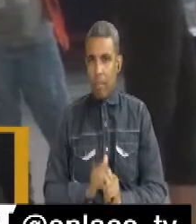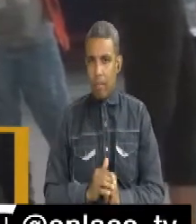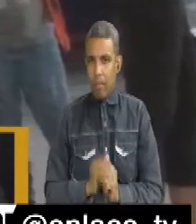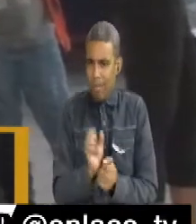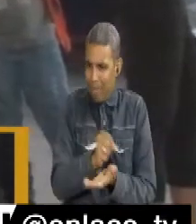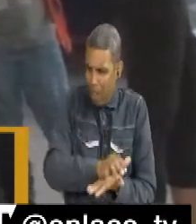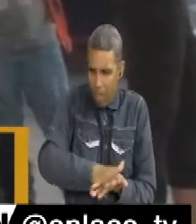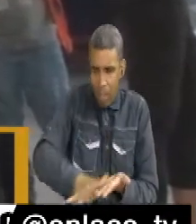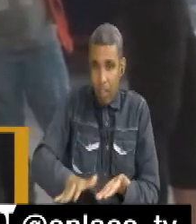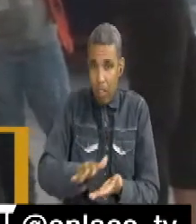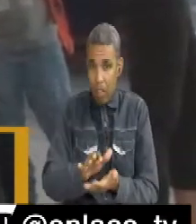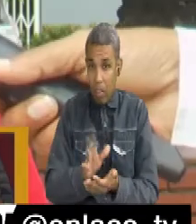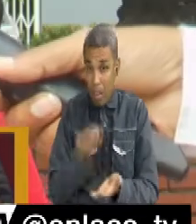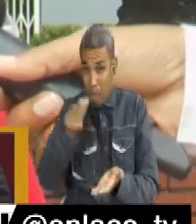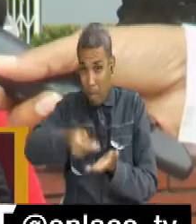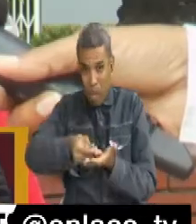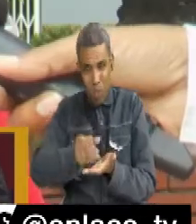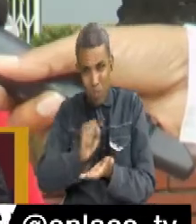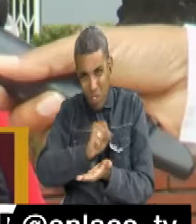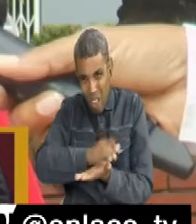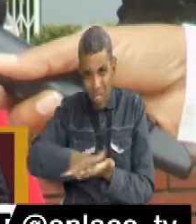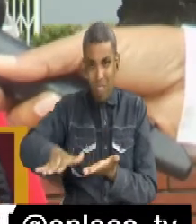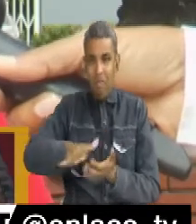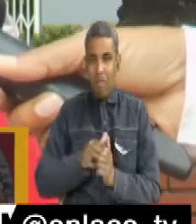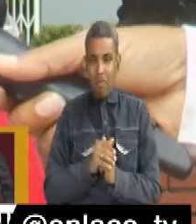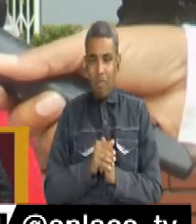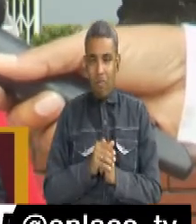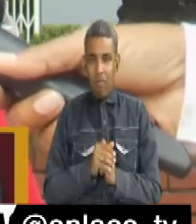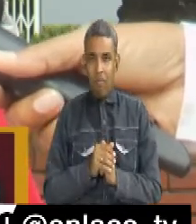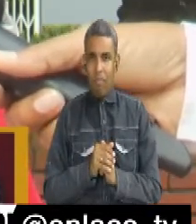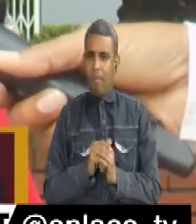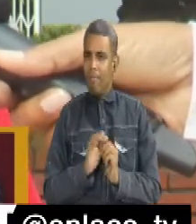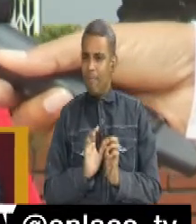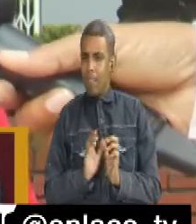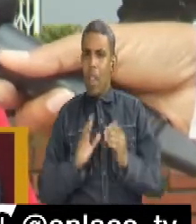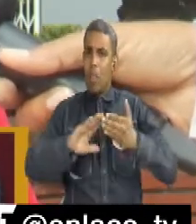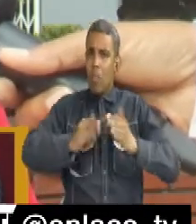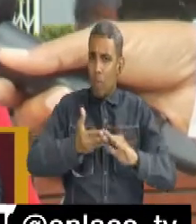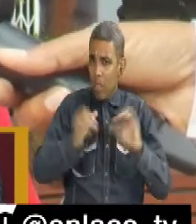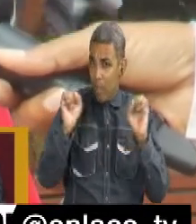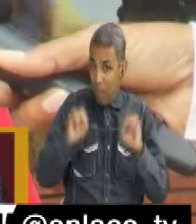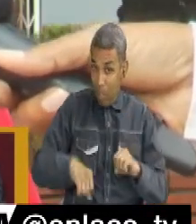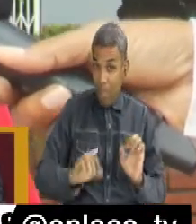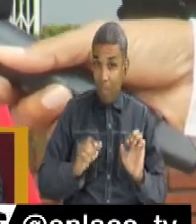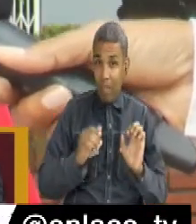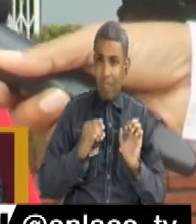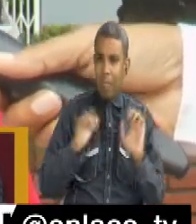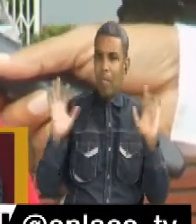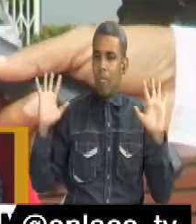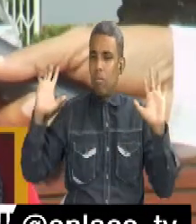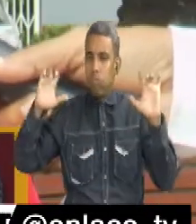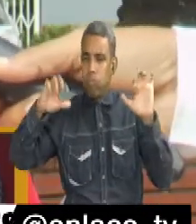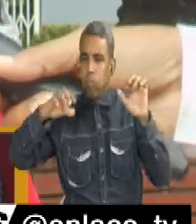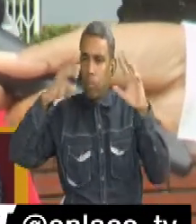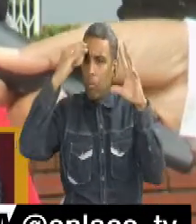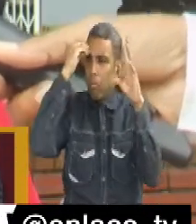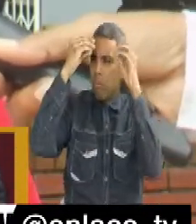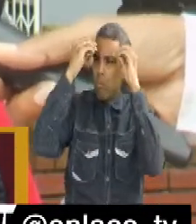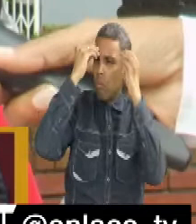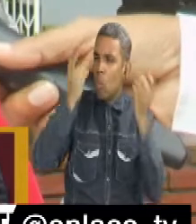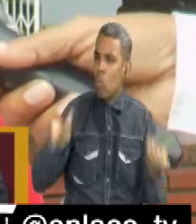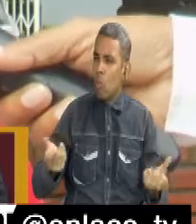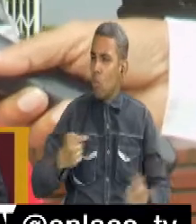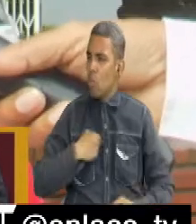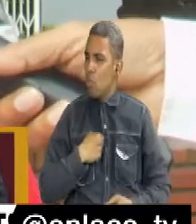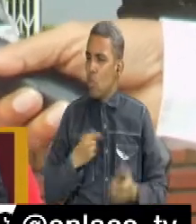la cultura, dos, esto de que la comunidad sepa en qué sistema